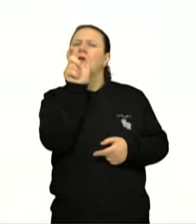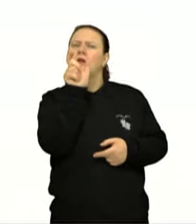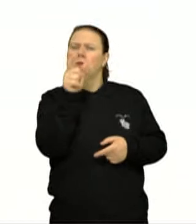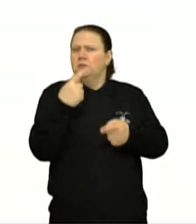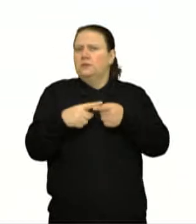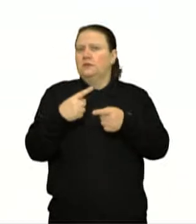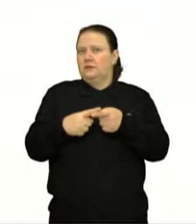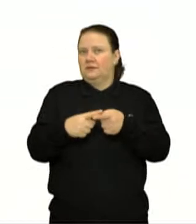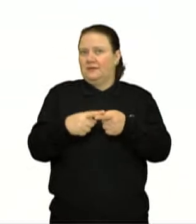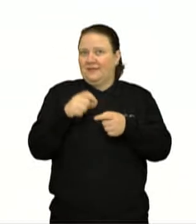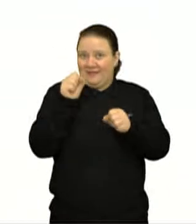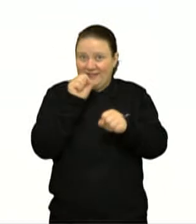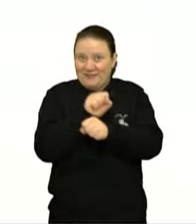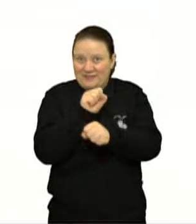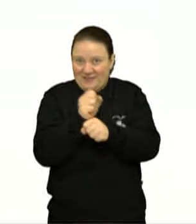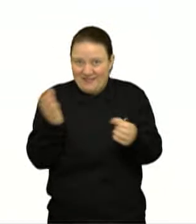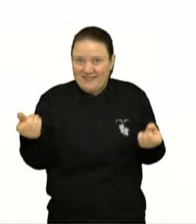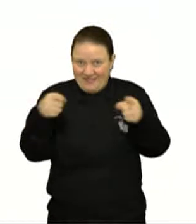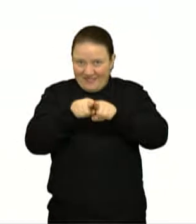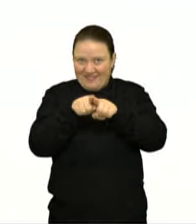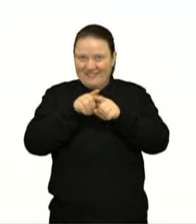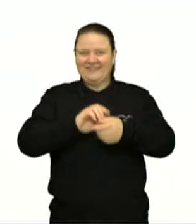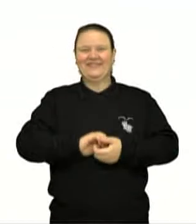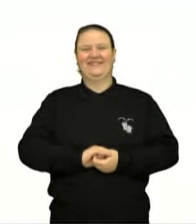pelotudo? Aguardo vocês.